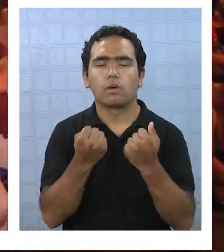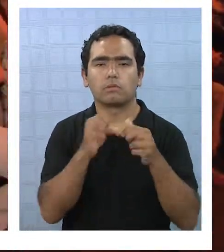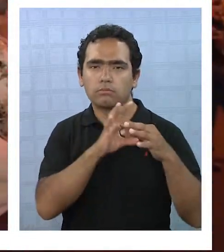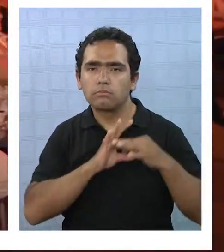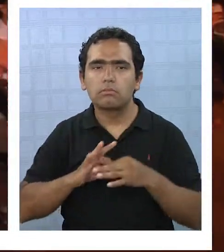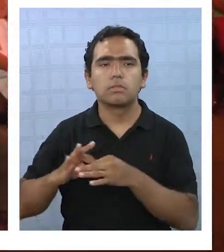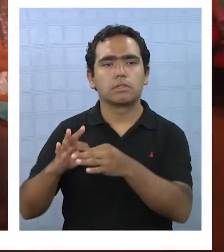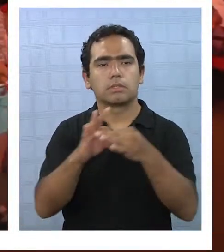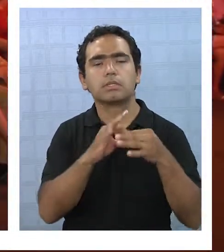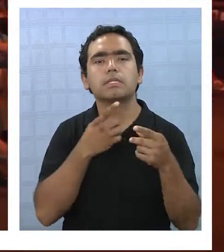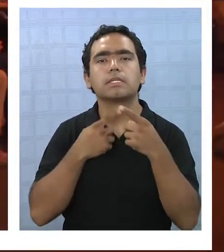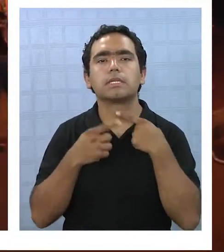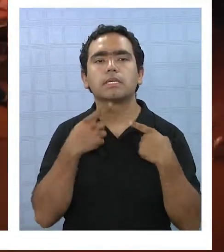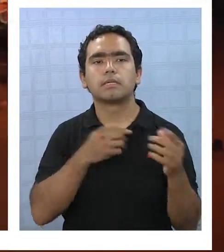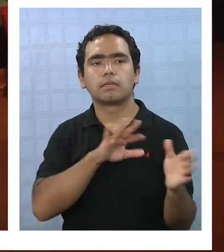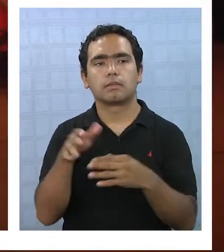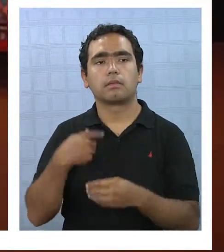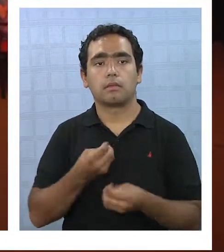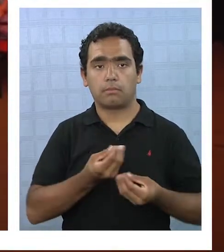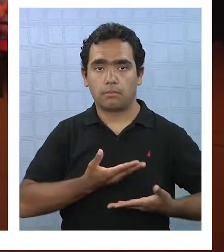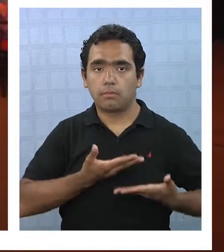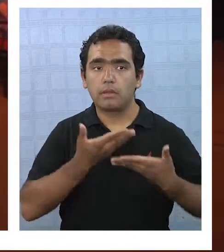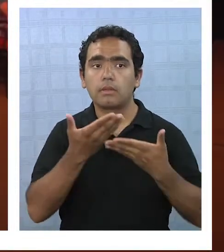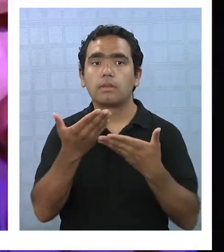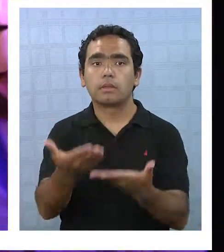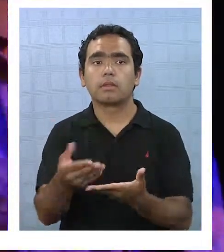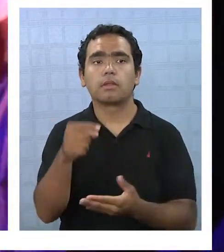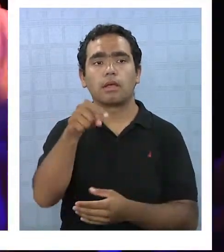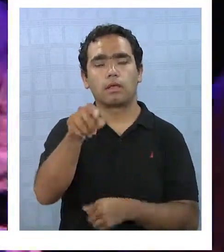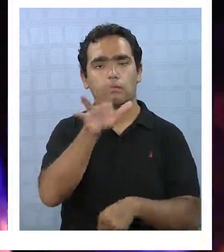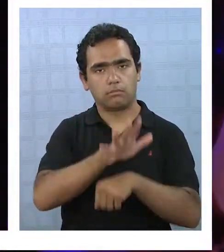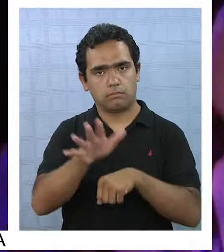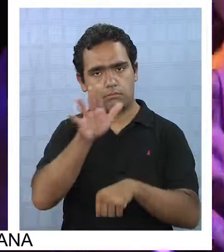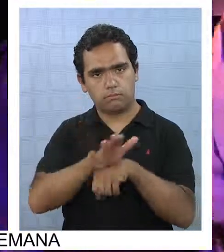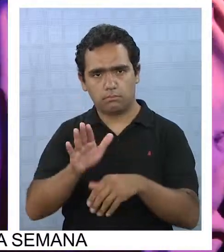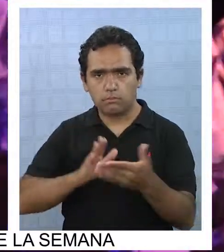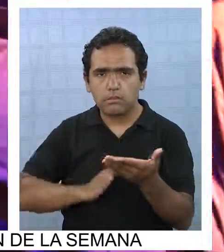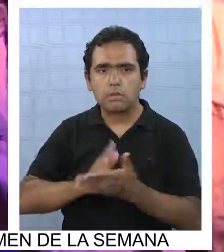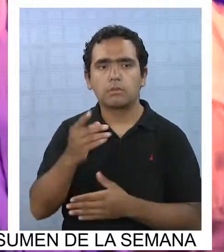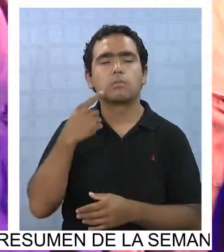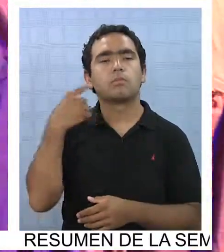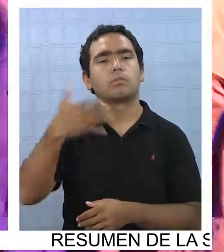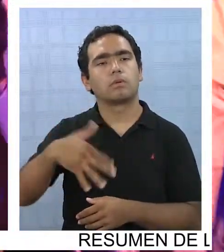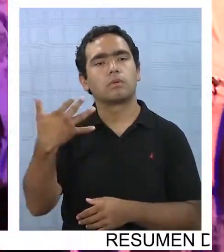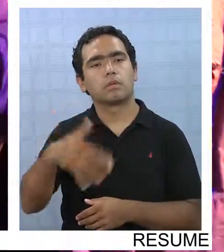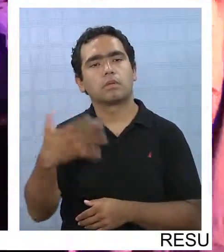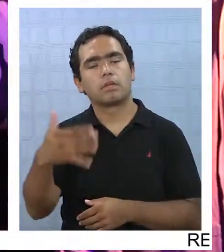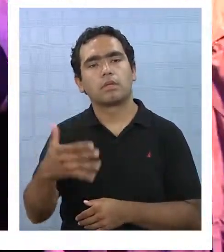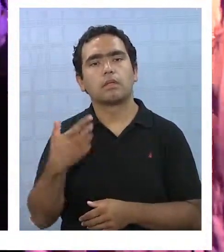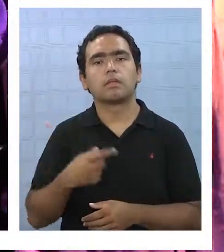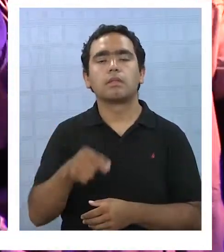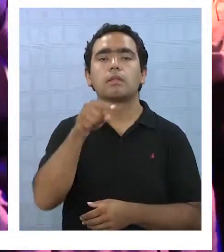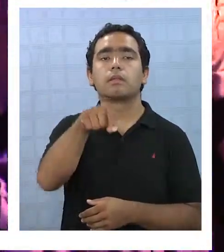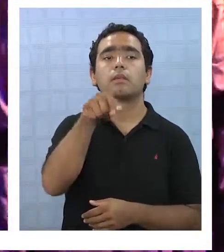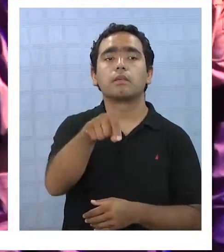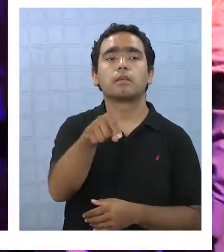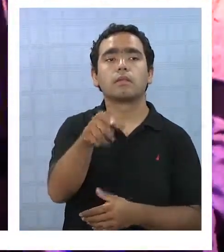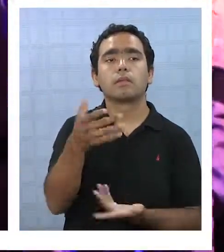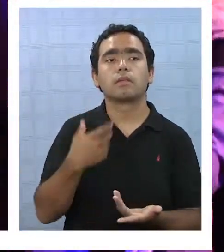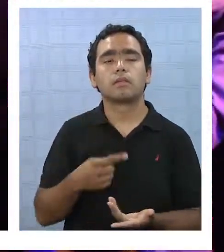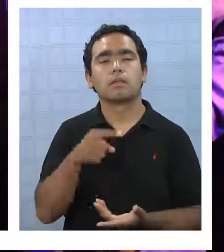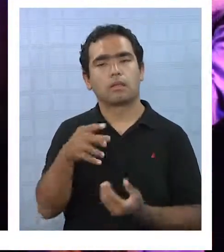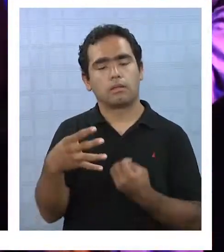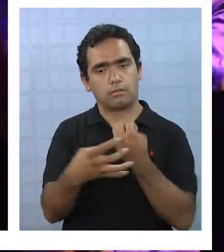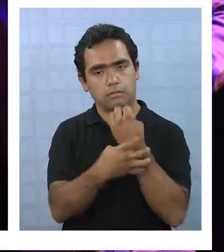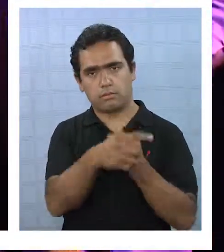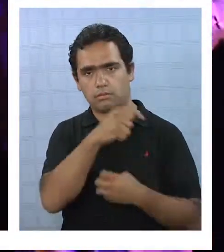interés. Para los invitados a la función de estreno, lo más importante es que el festival se ha ido consolidando en la región,